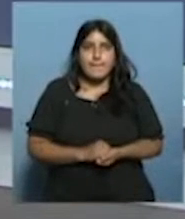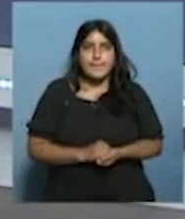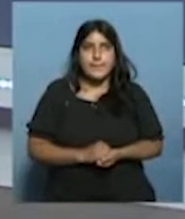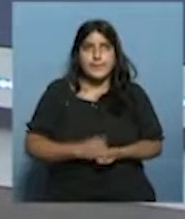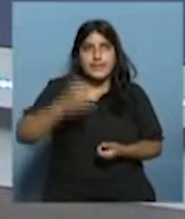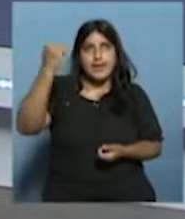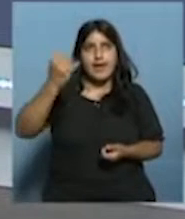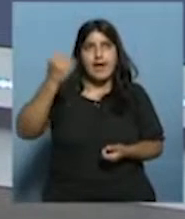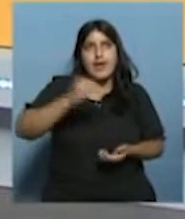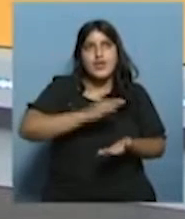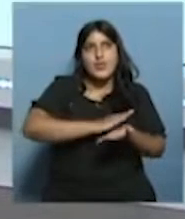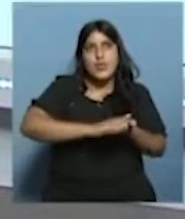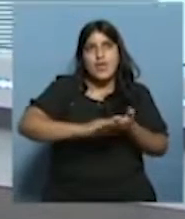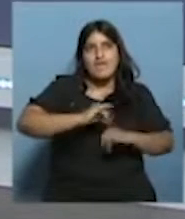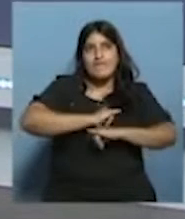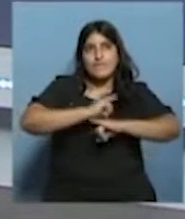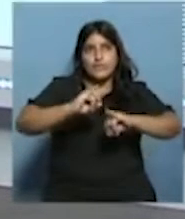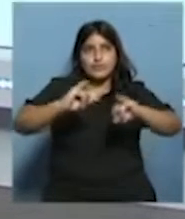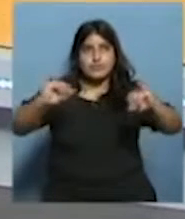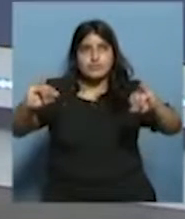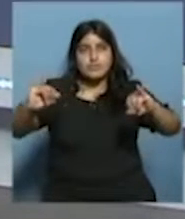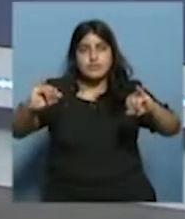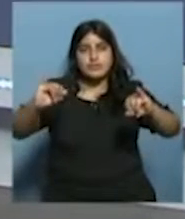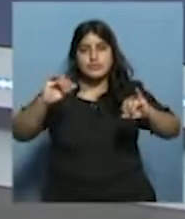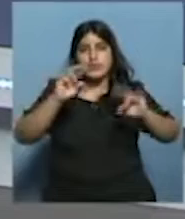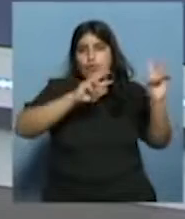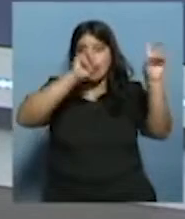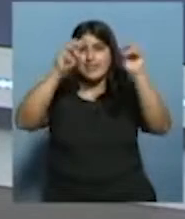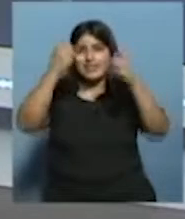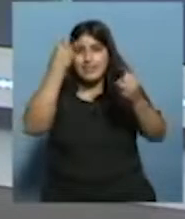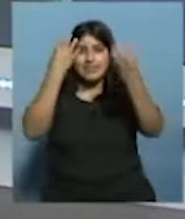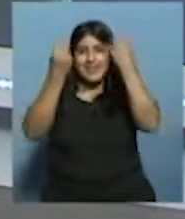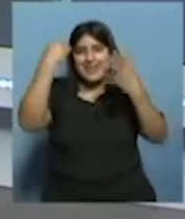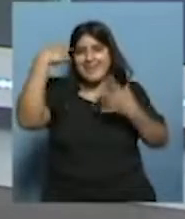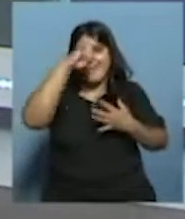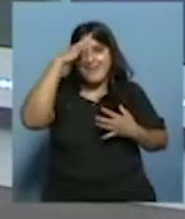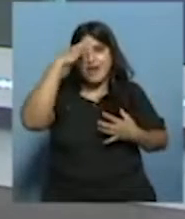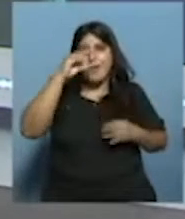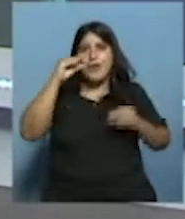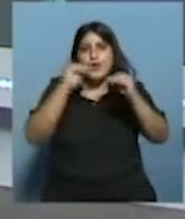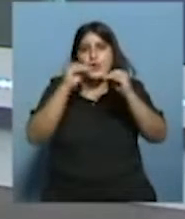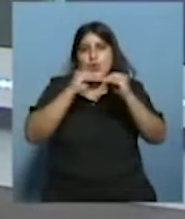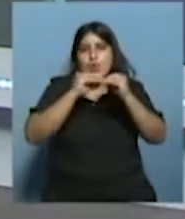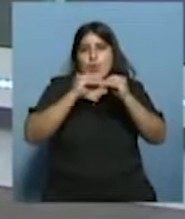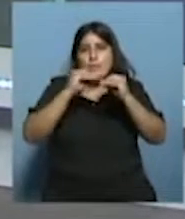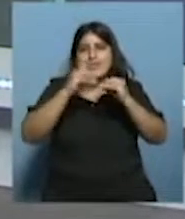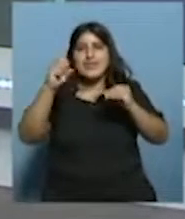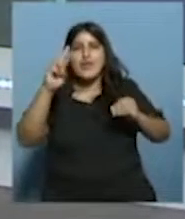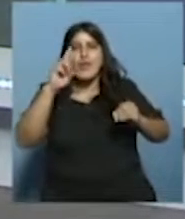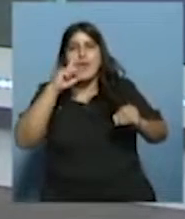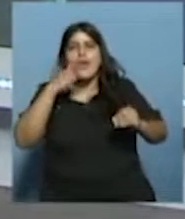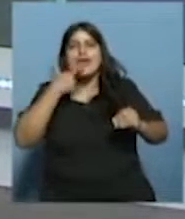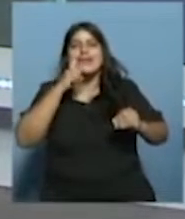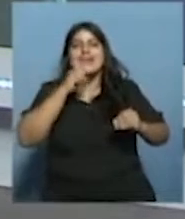Y hay novedades muy importantes relacionadas con el carnaval. Está en el móvil en vivo desde el Ministerio de Seguridad,